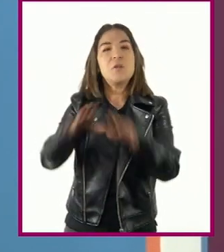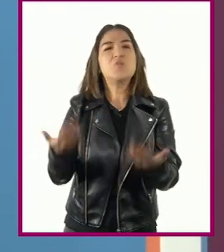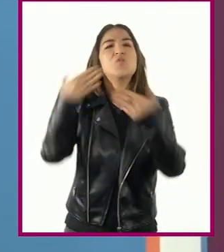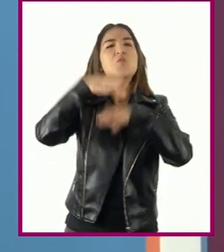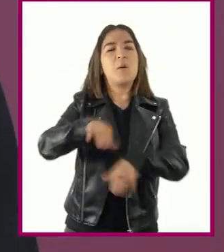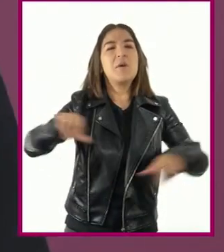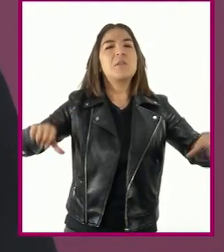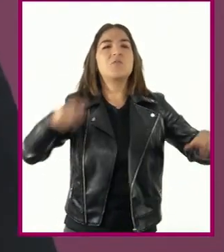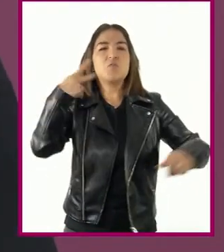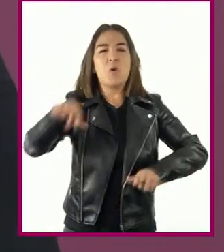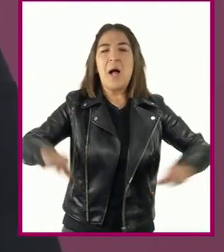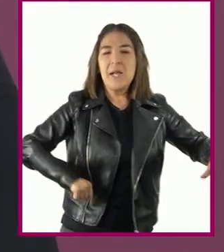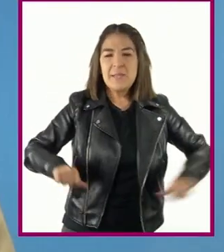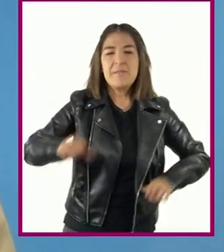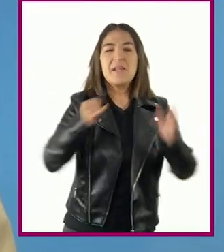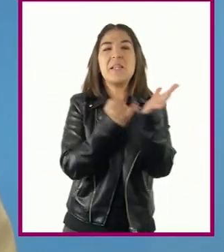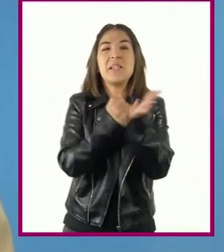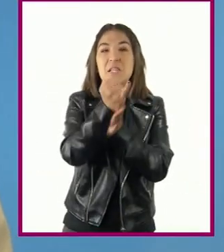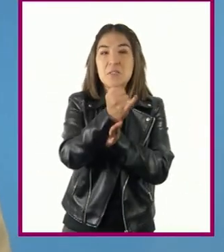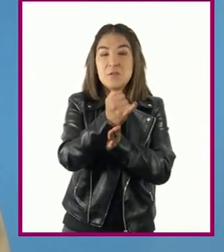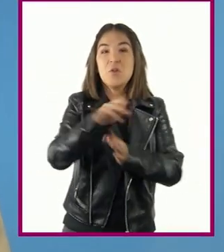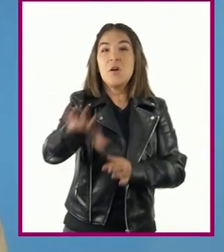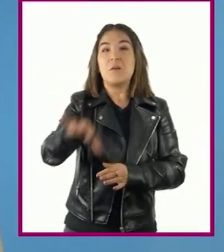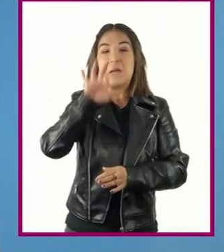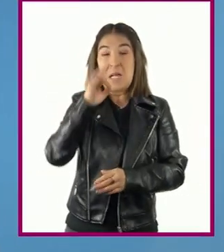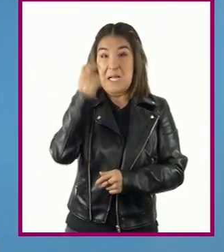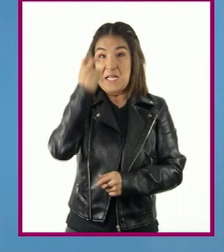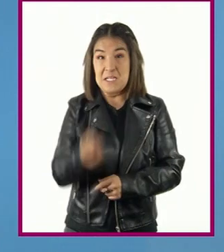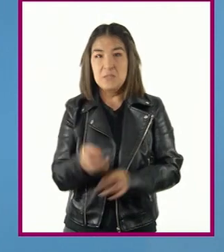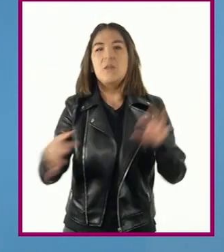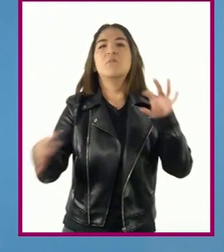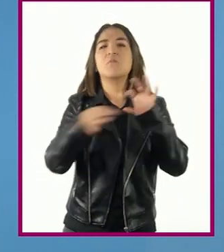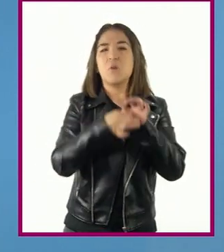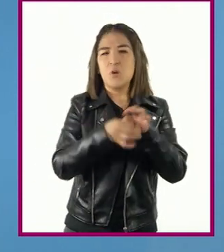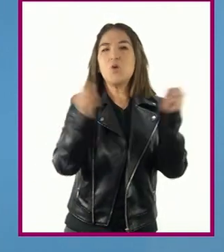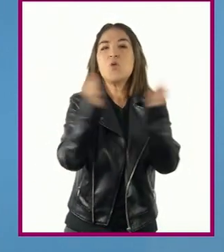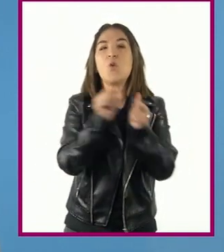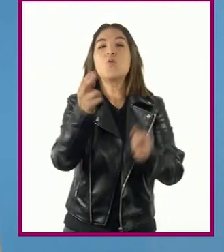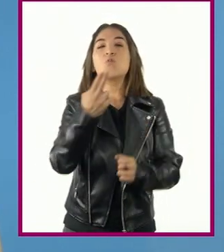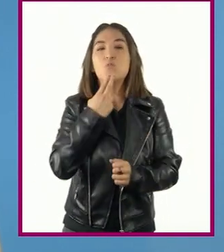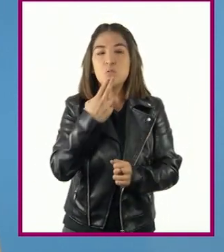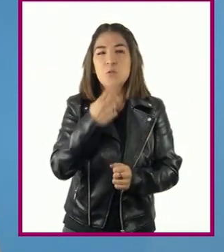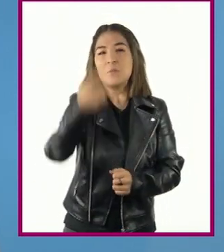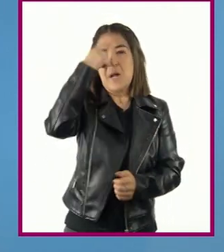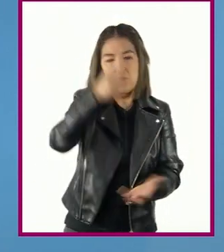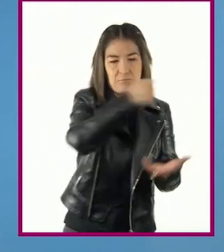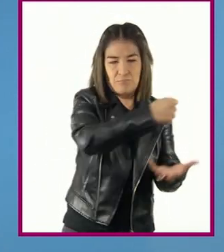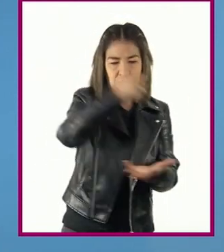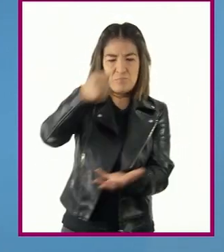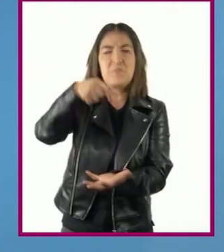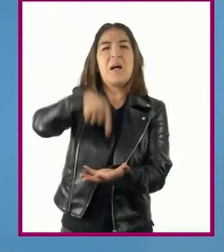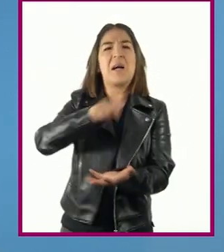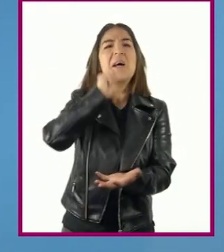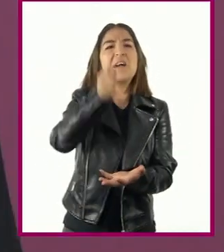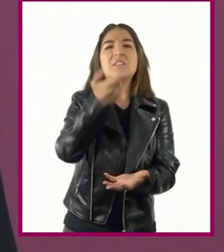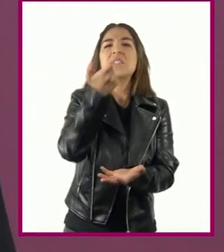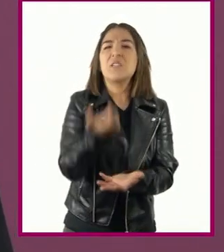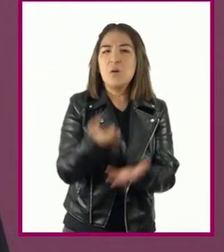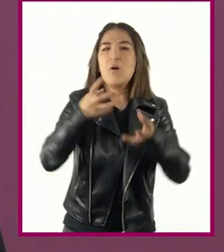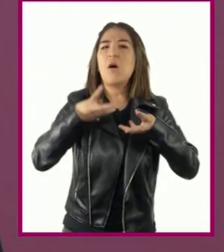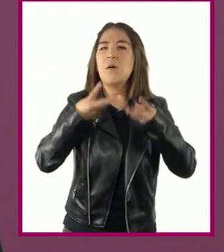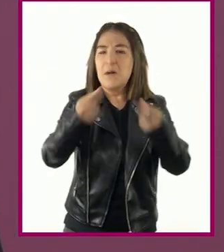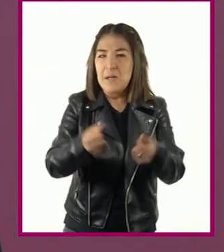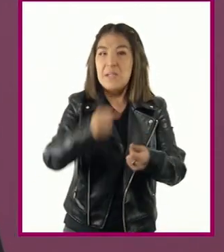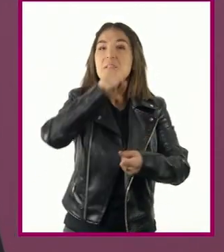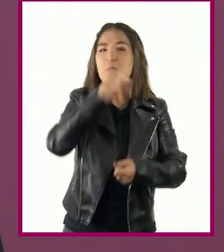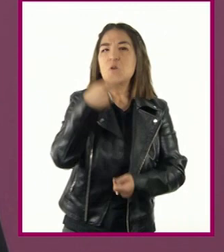las decisiones que se toman, sean estas relacionadas con el uso de los recursos públicos o con